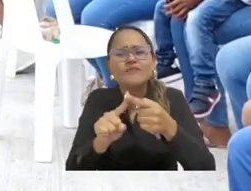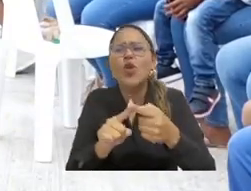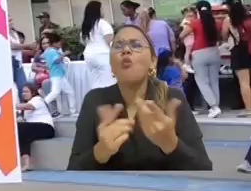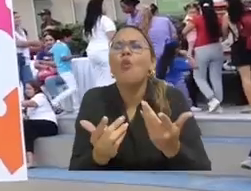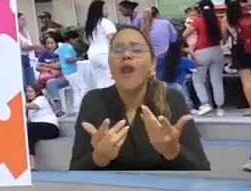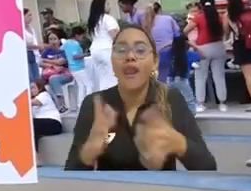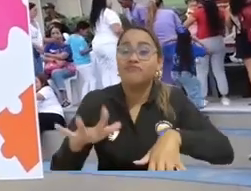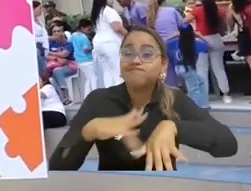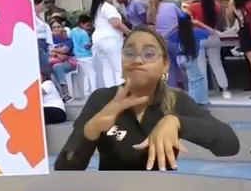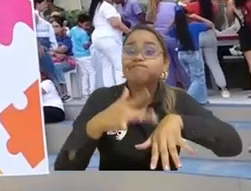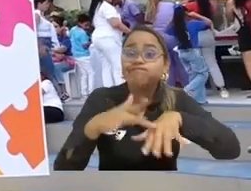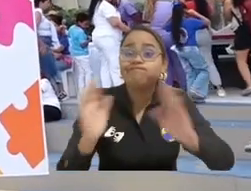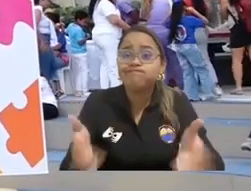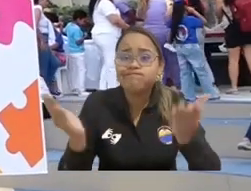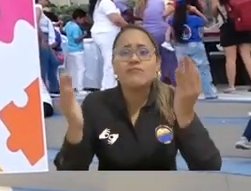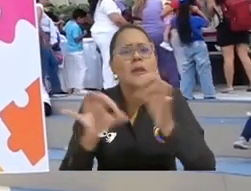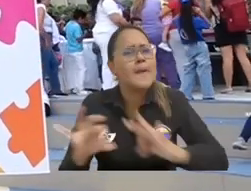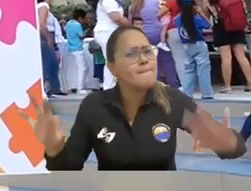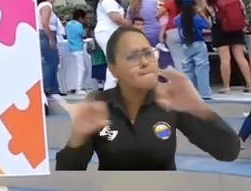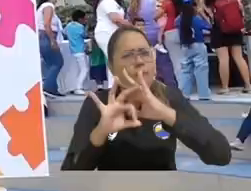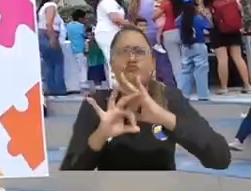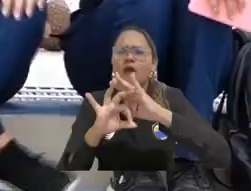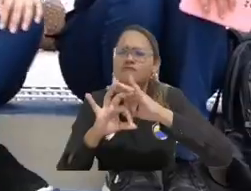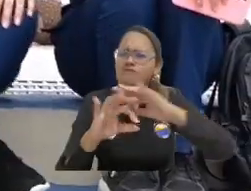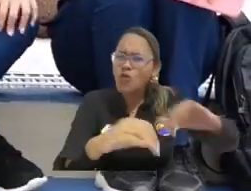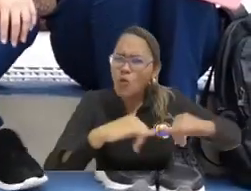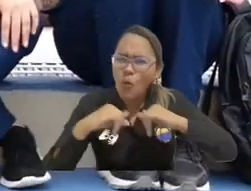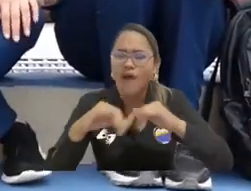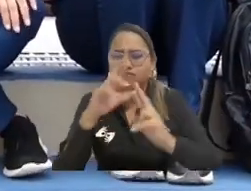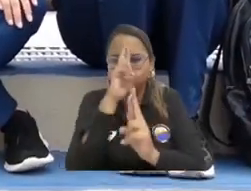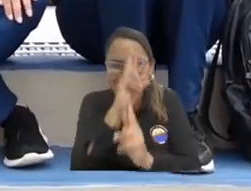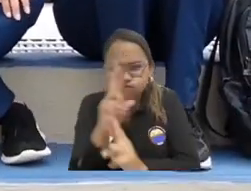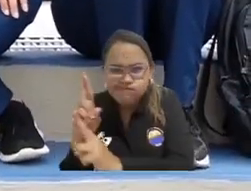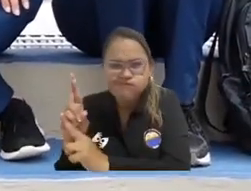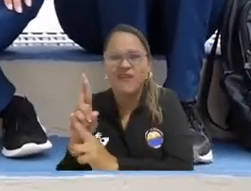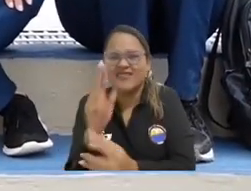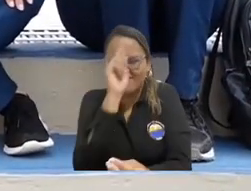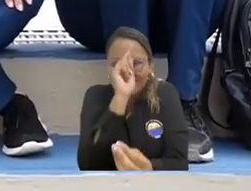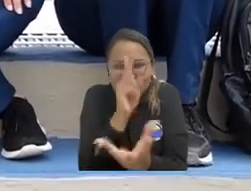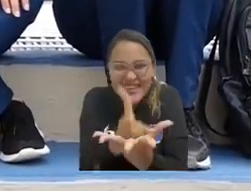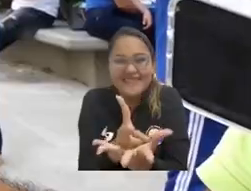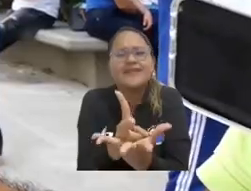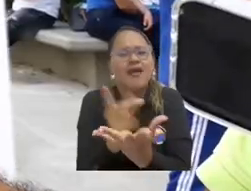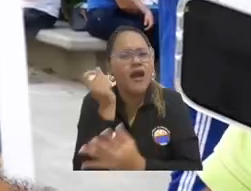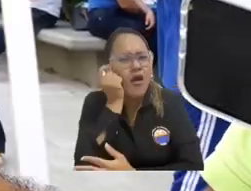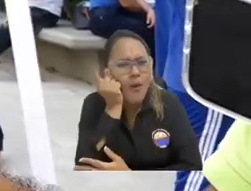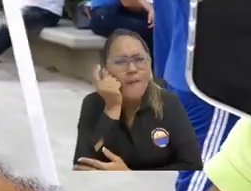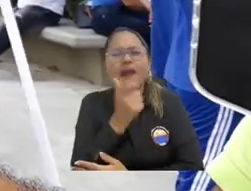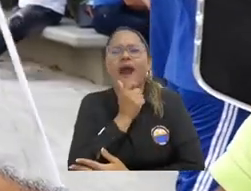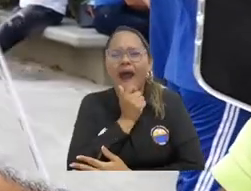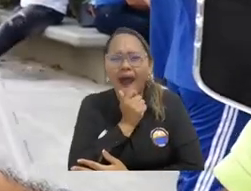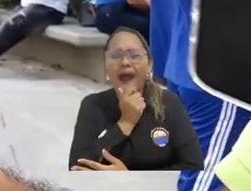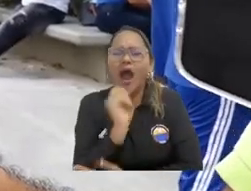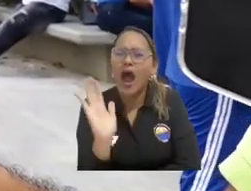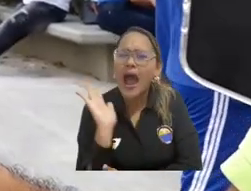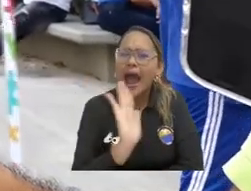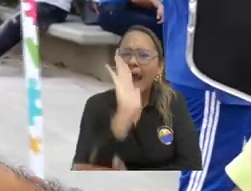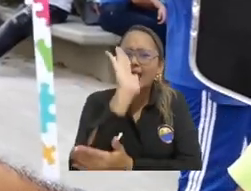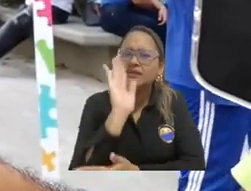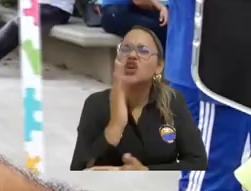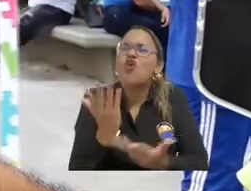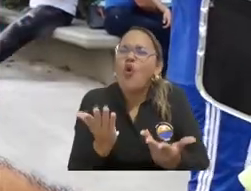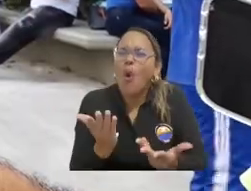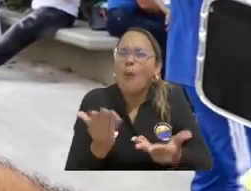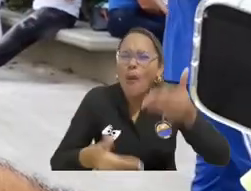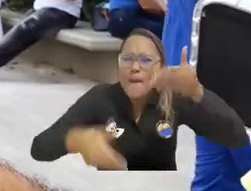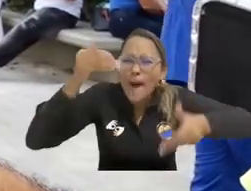más incluyente que busca promover lo que es la igualdad, el respeto a la diversidad y al entender y